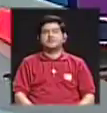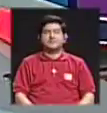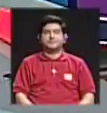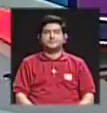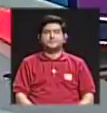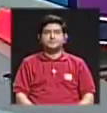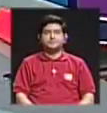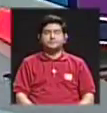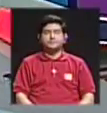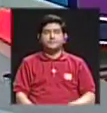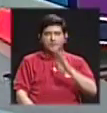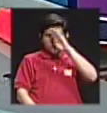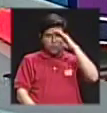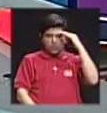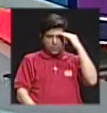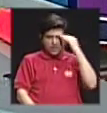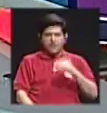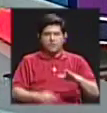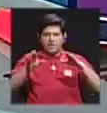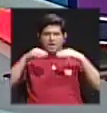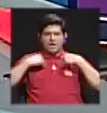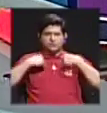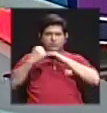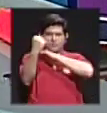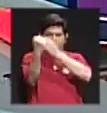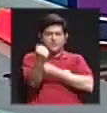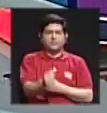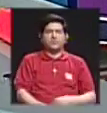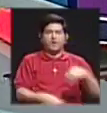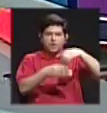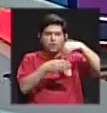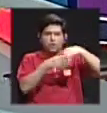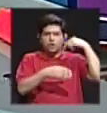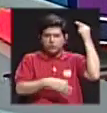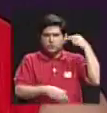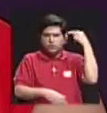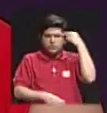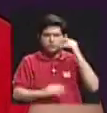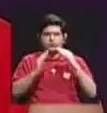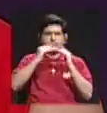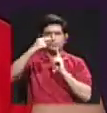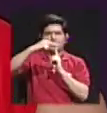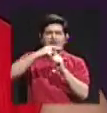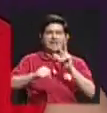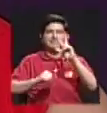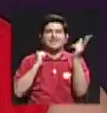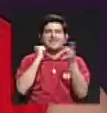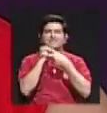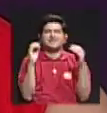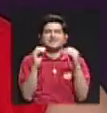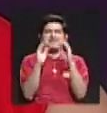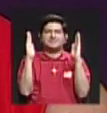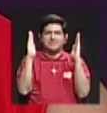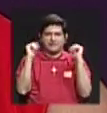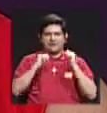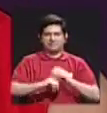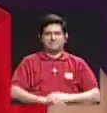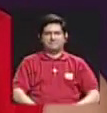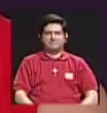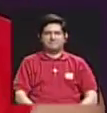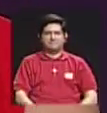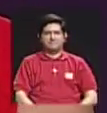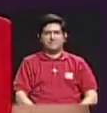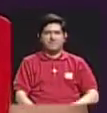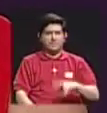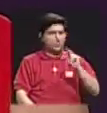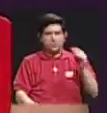con la llegada de Laura Chinchilla al poder, los aportes del Estado a la Iglesia se triplicaron. Ahora,